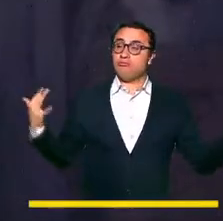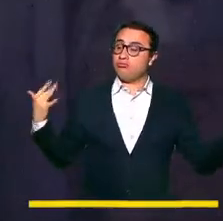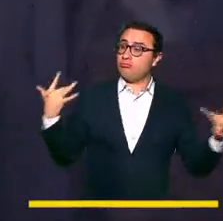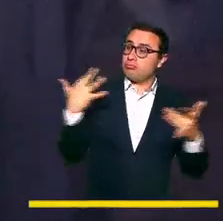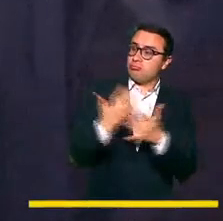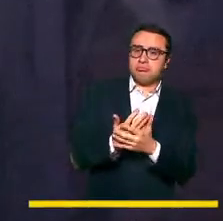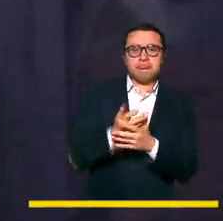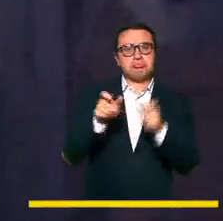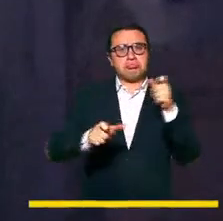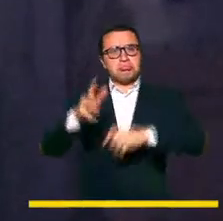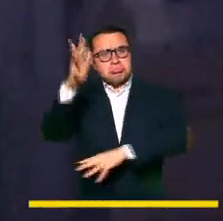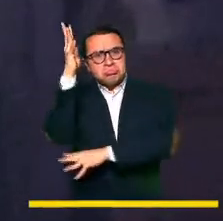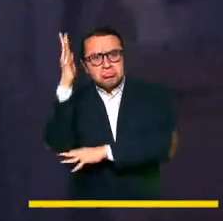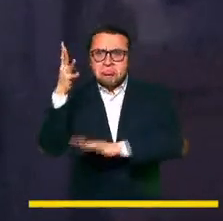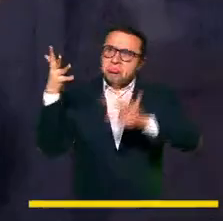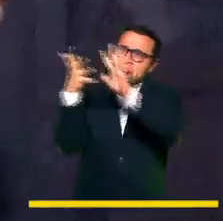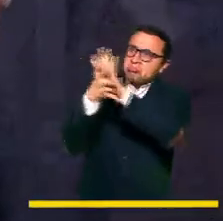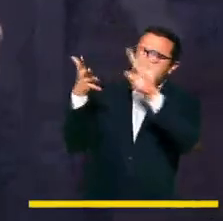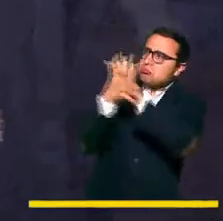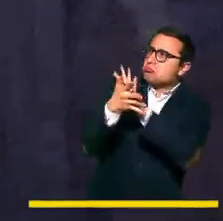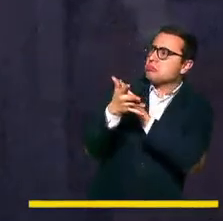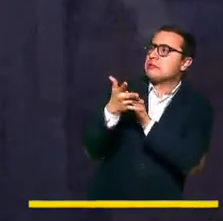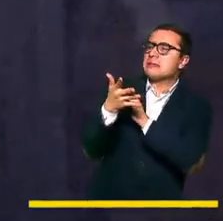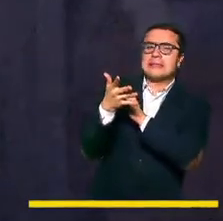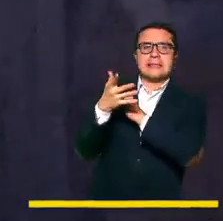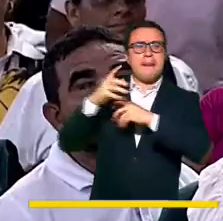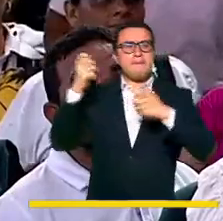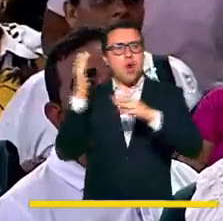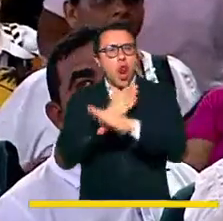que han pasado, pues se han expresado,